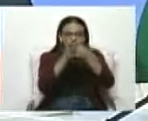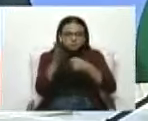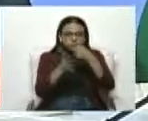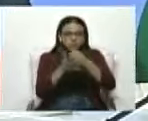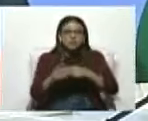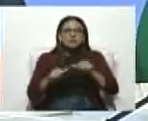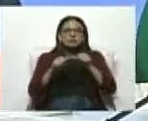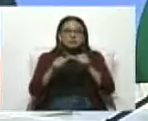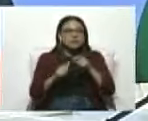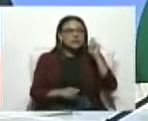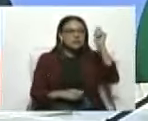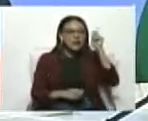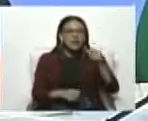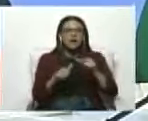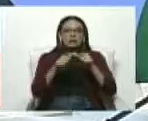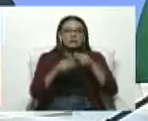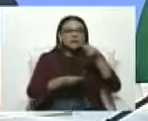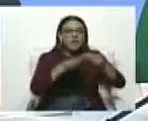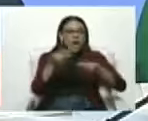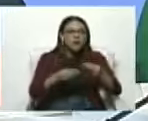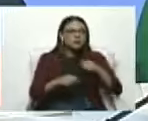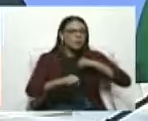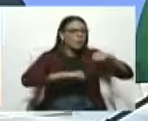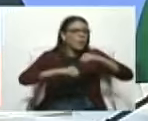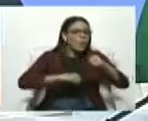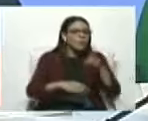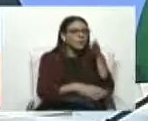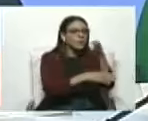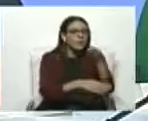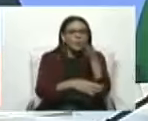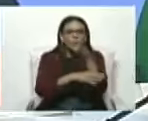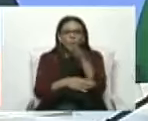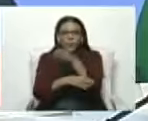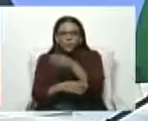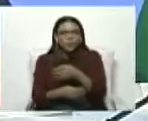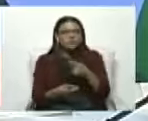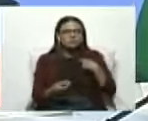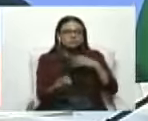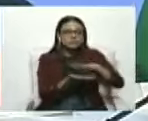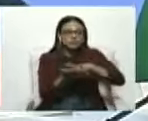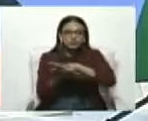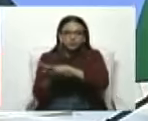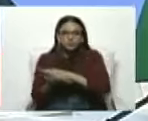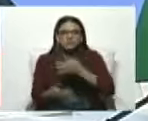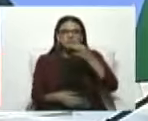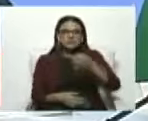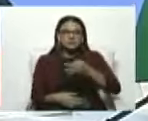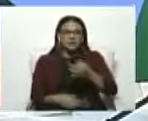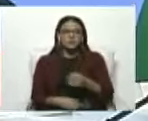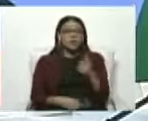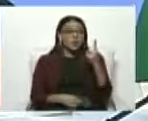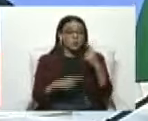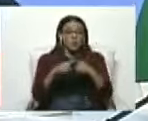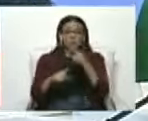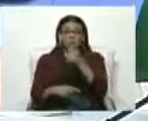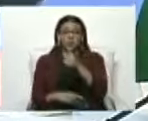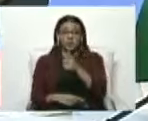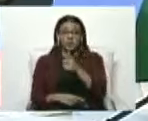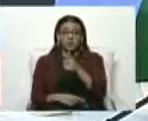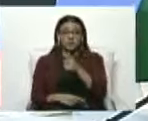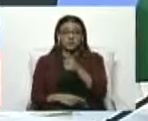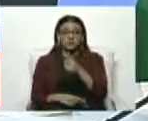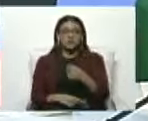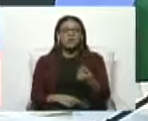constantemente. Yo inclusive pasé esta semana un video donde el comandante Chávez decía, yo en mi 1x10 tendría